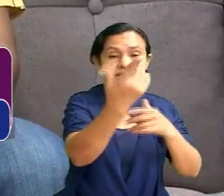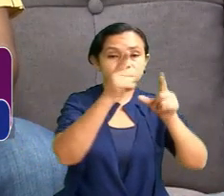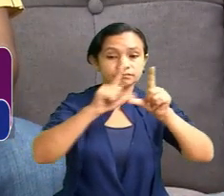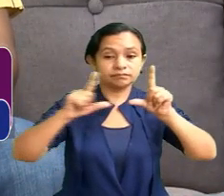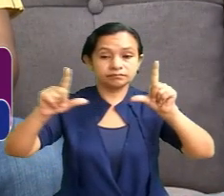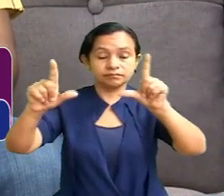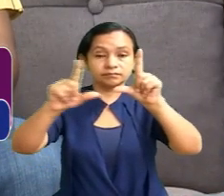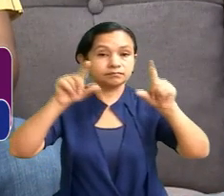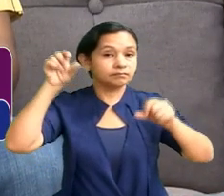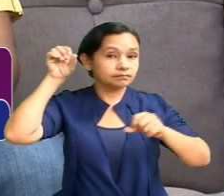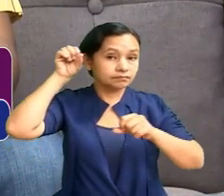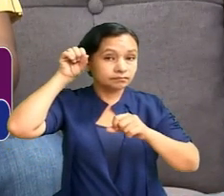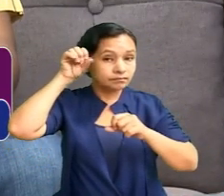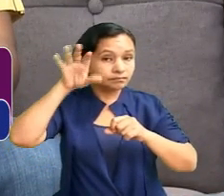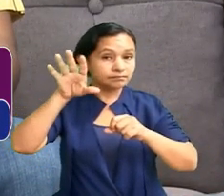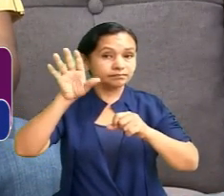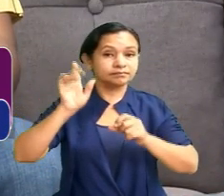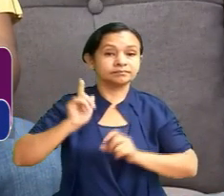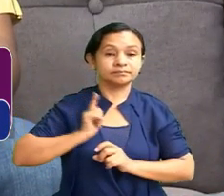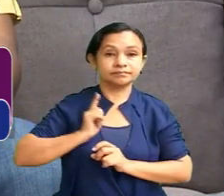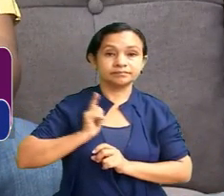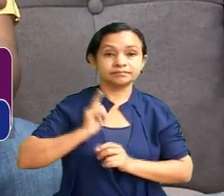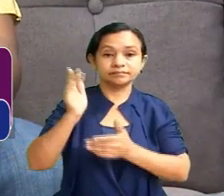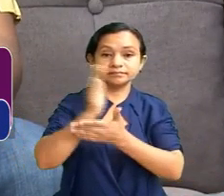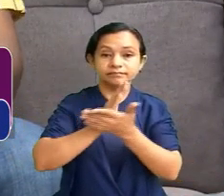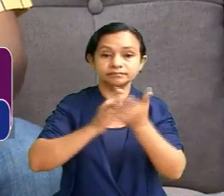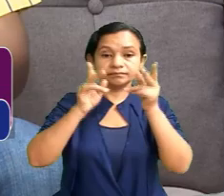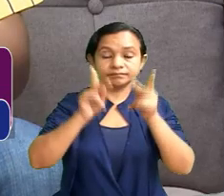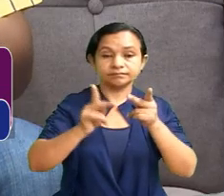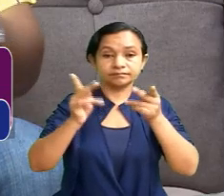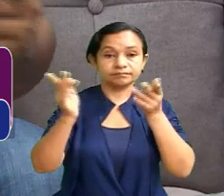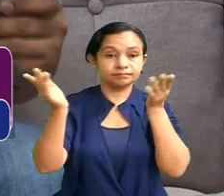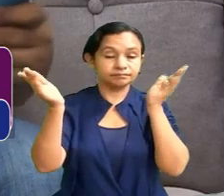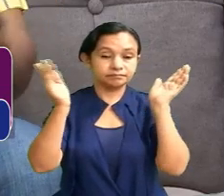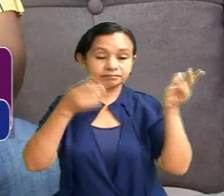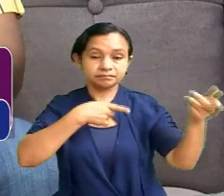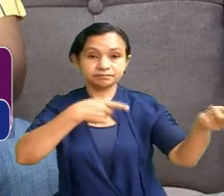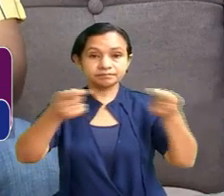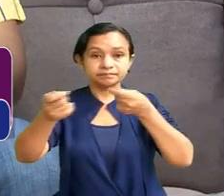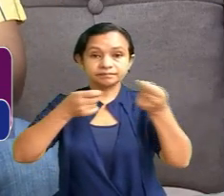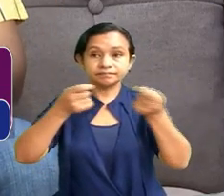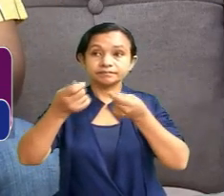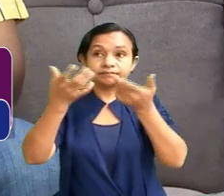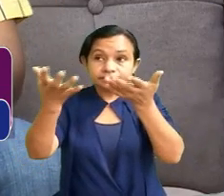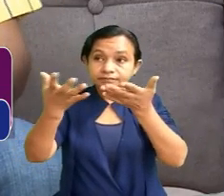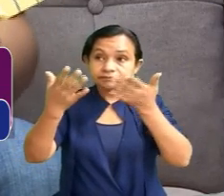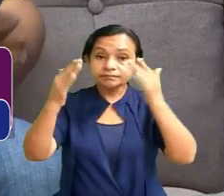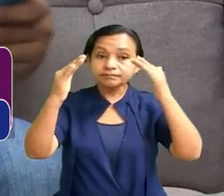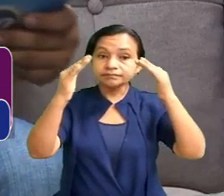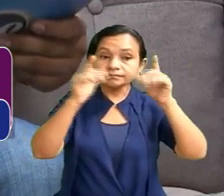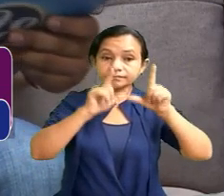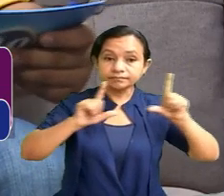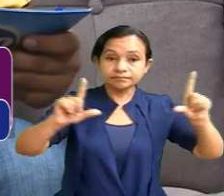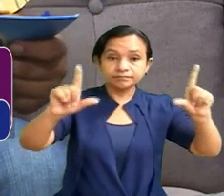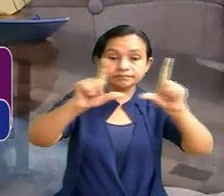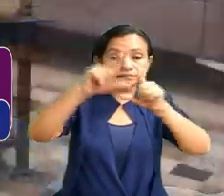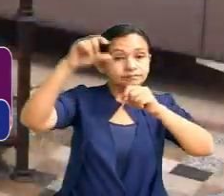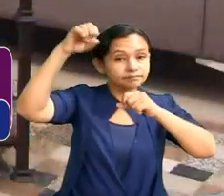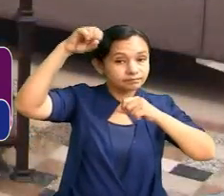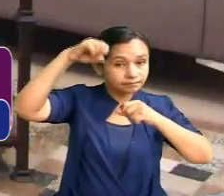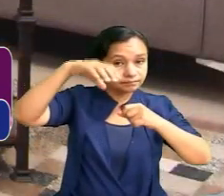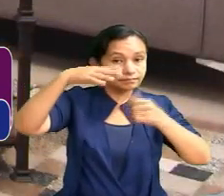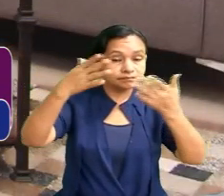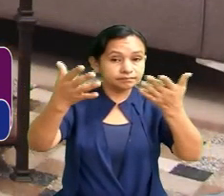si existen alguno comerciantes que deseen en ese momento los servicios eléctricos para el servicio que prestan